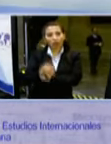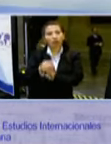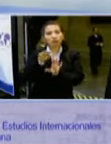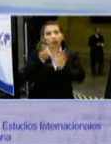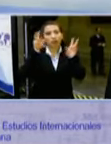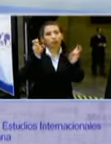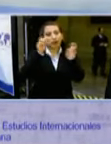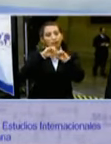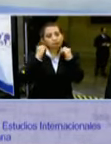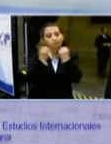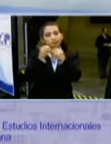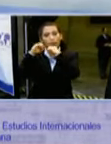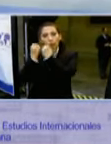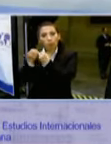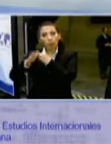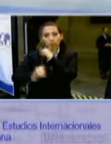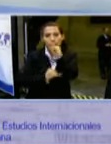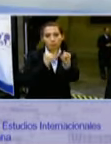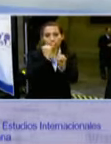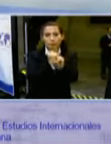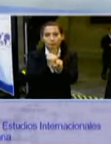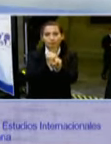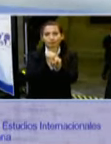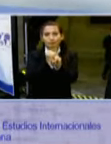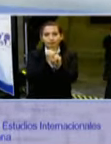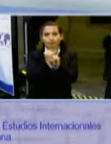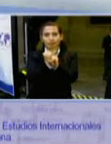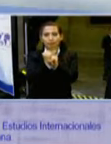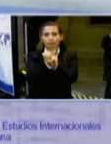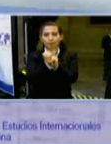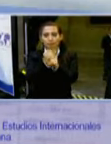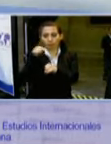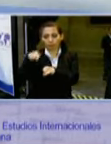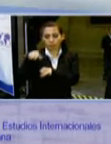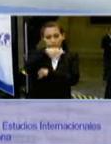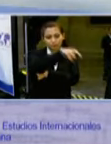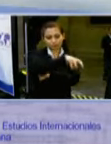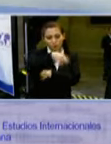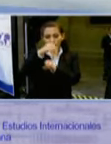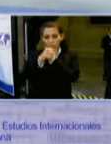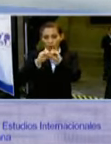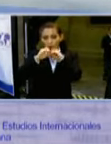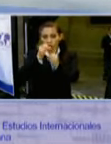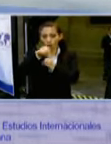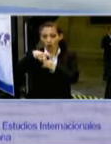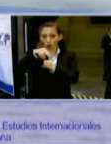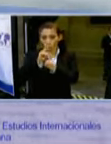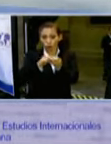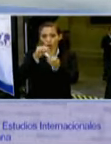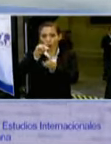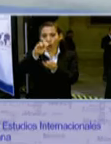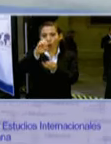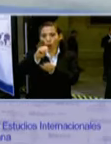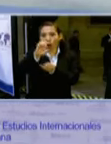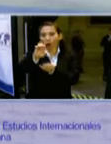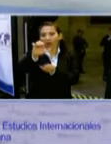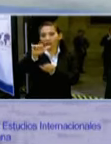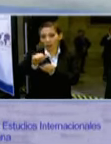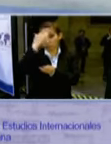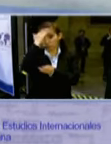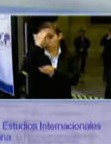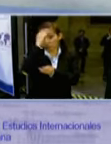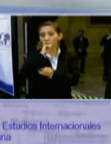los organismos internacionales. Esos organismos como la ONU y la OEA que también